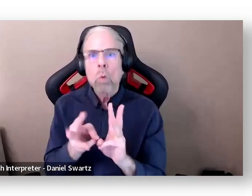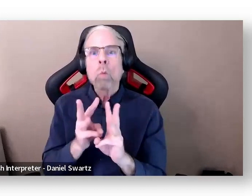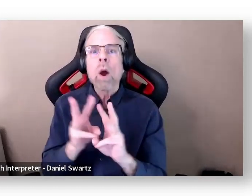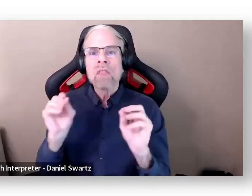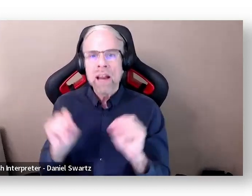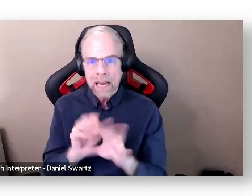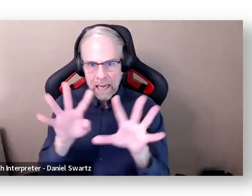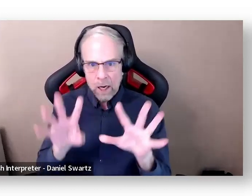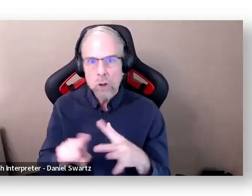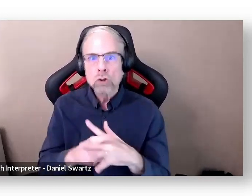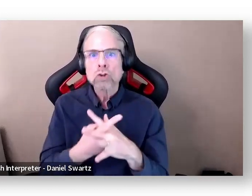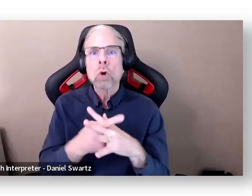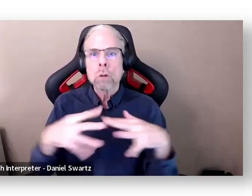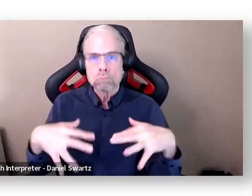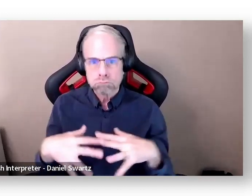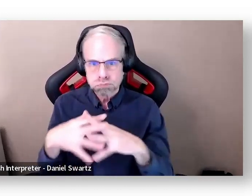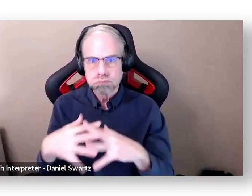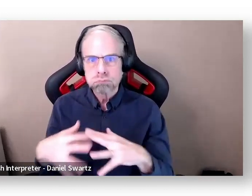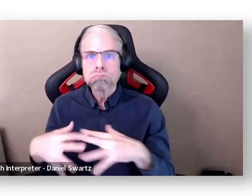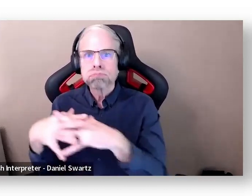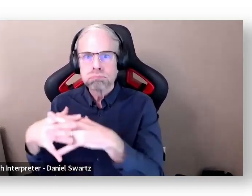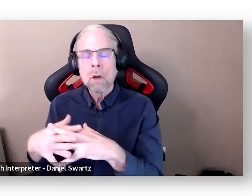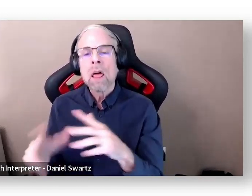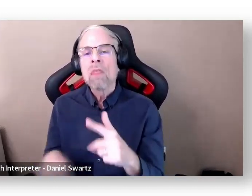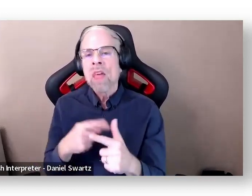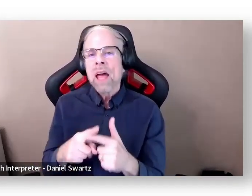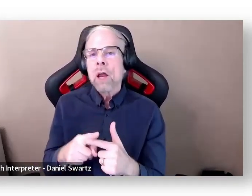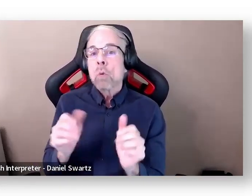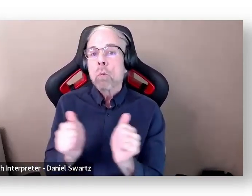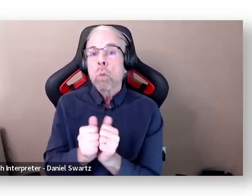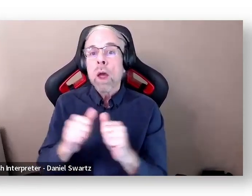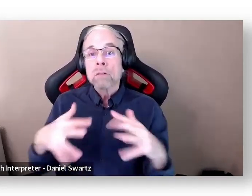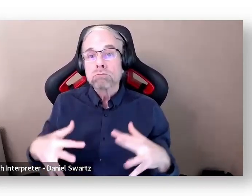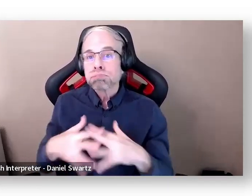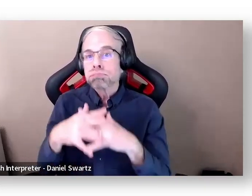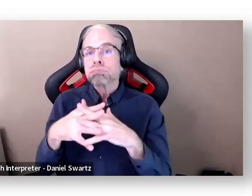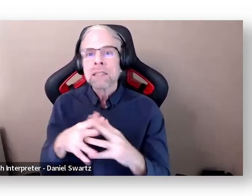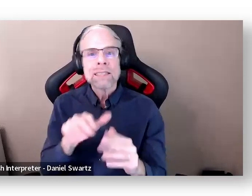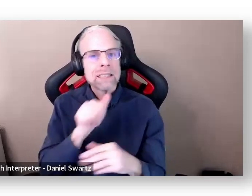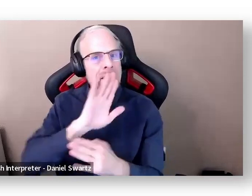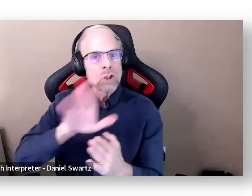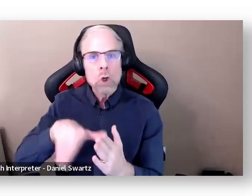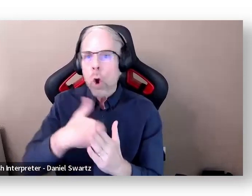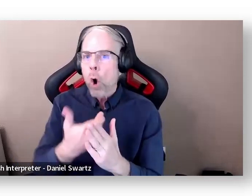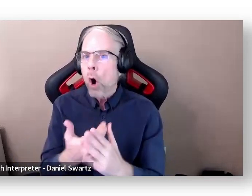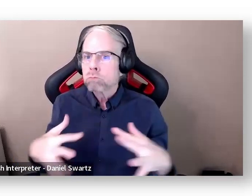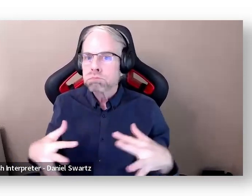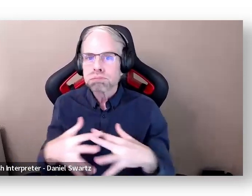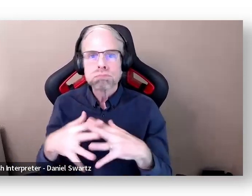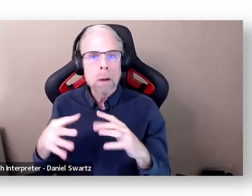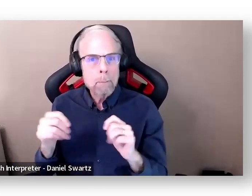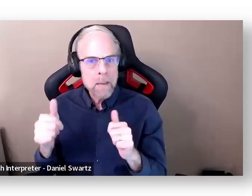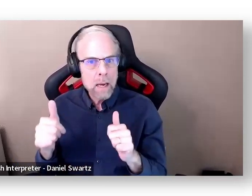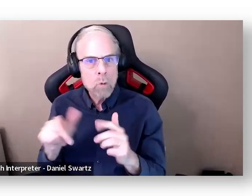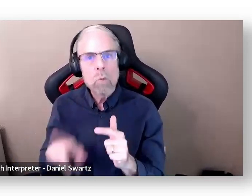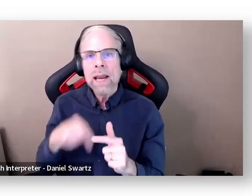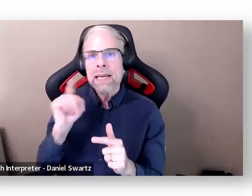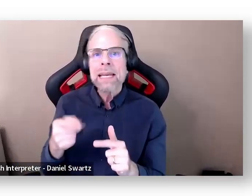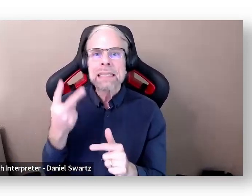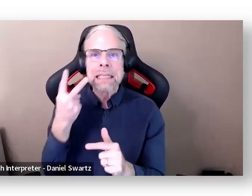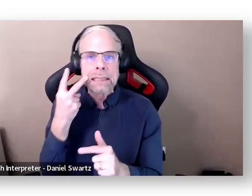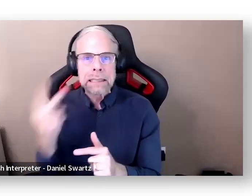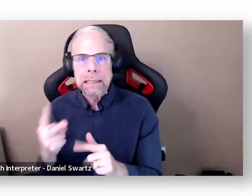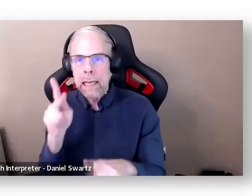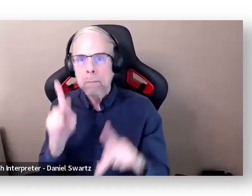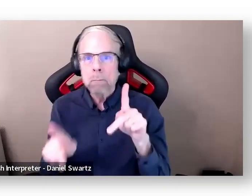comunicar con ustedes que el clima está claro y los vamos a mantener actualizados. Entonces, para restablecer, tienen